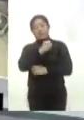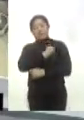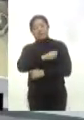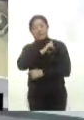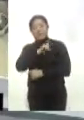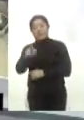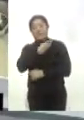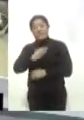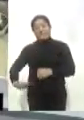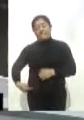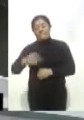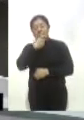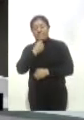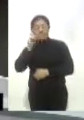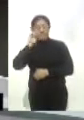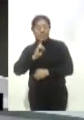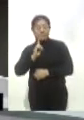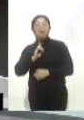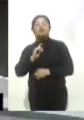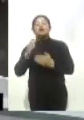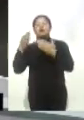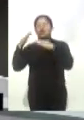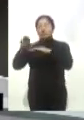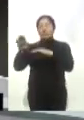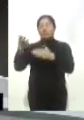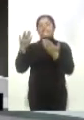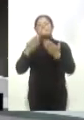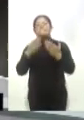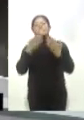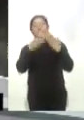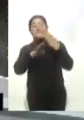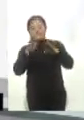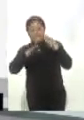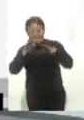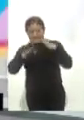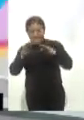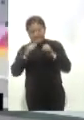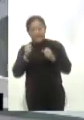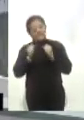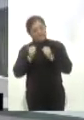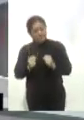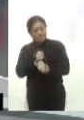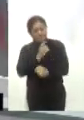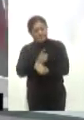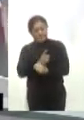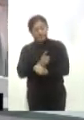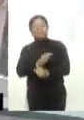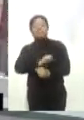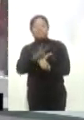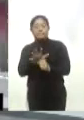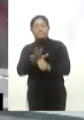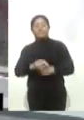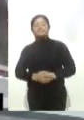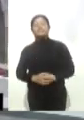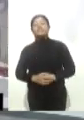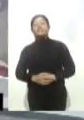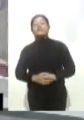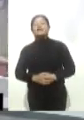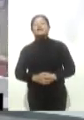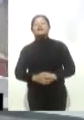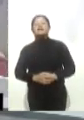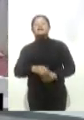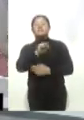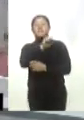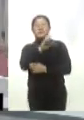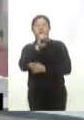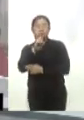y presidentes municipales sobre procesos de bioseguridad ante COVID-19. Capacita Secretaría de Desarrollo Económico y